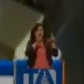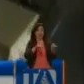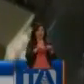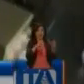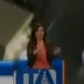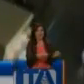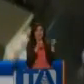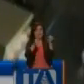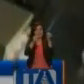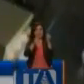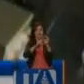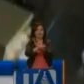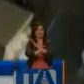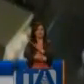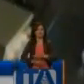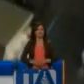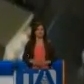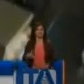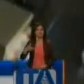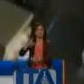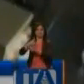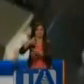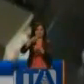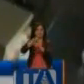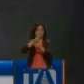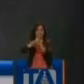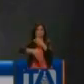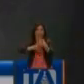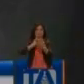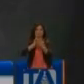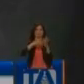computadora. Las cámaras de seguridad